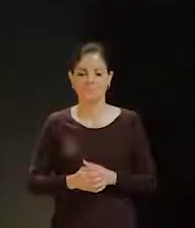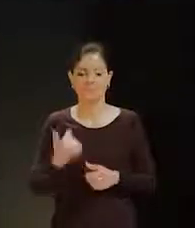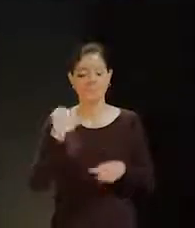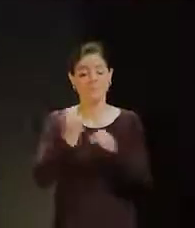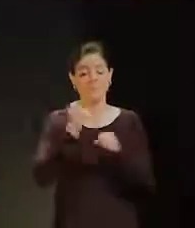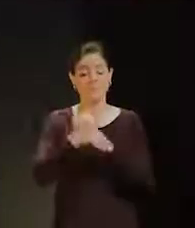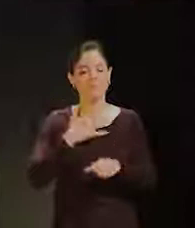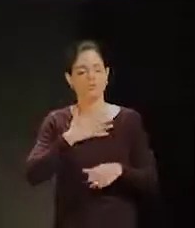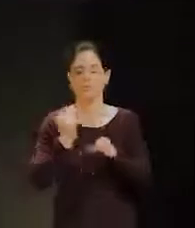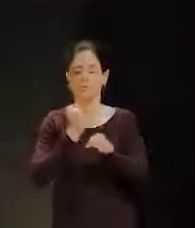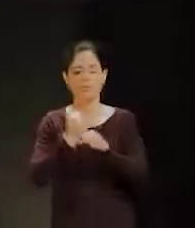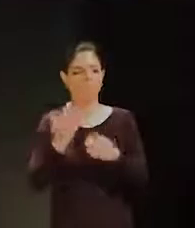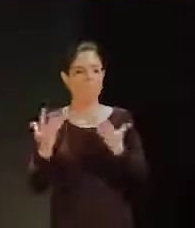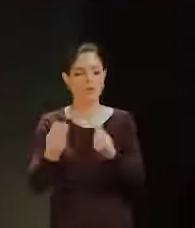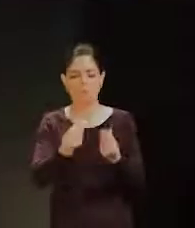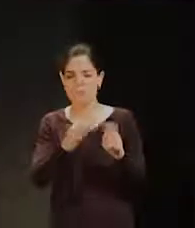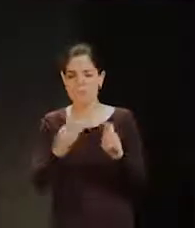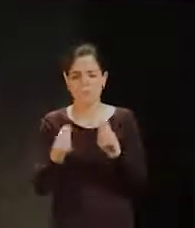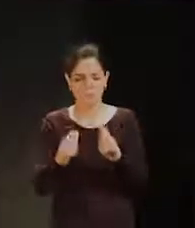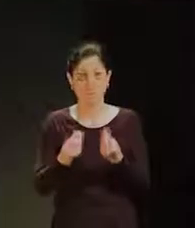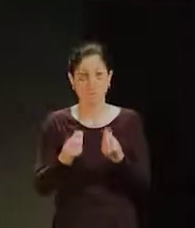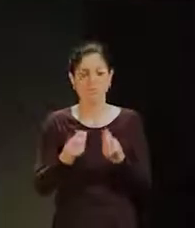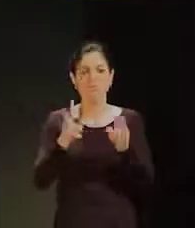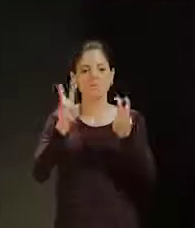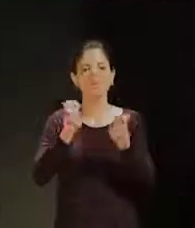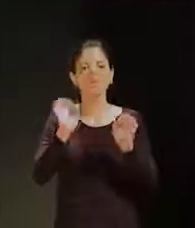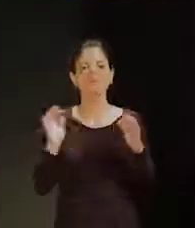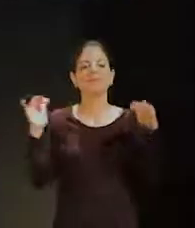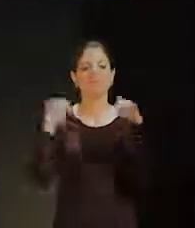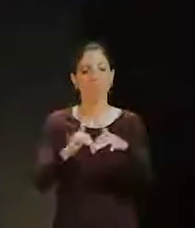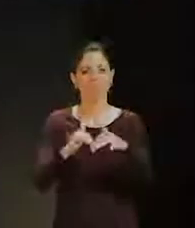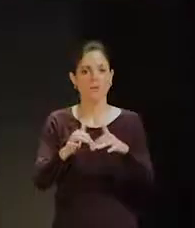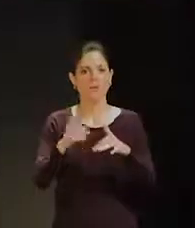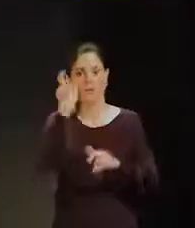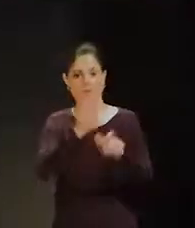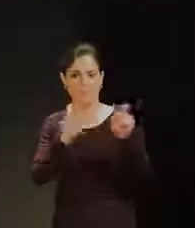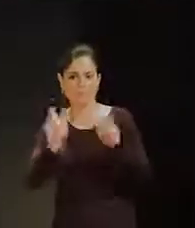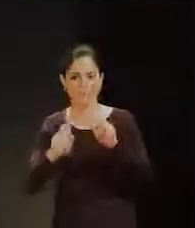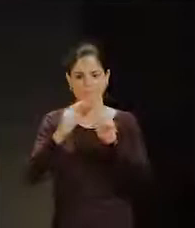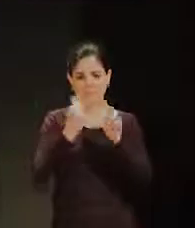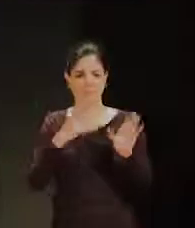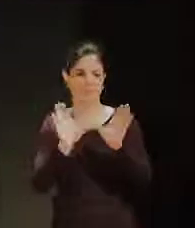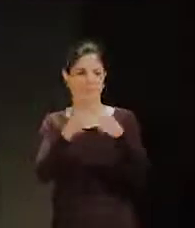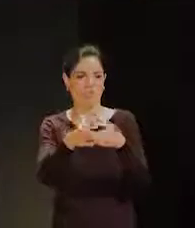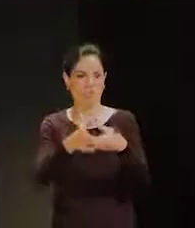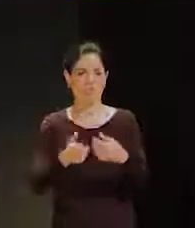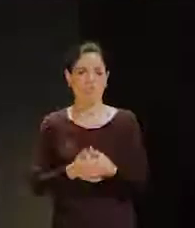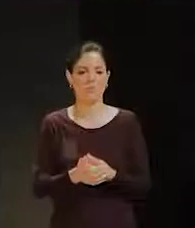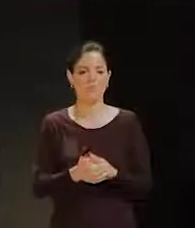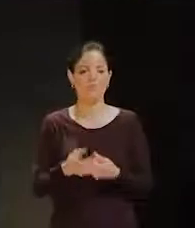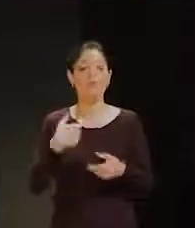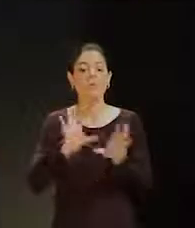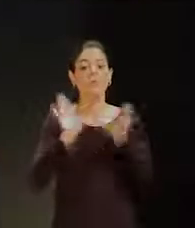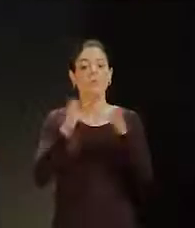en mi trabajo yo trabajo muchísimo con el encuentro con las personas, con la comunidad, con